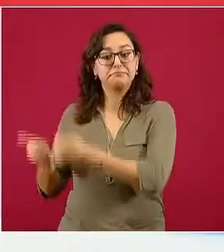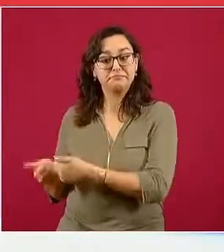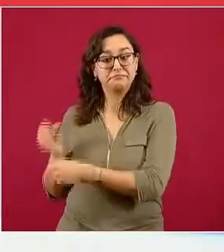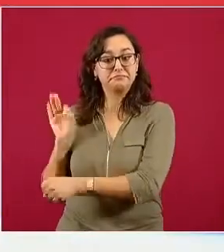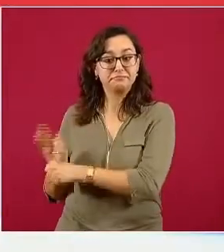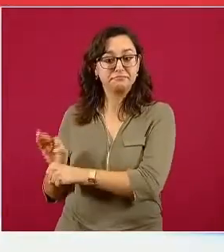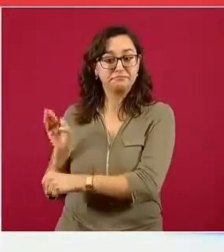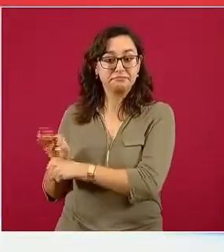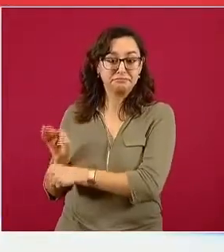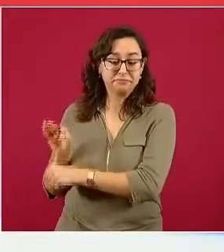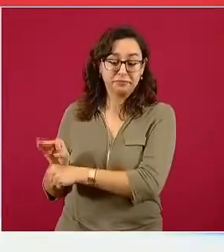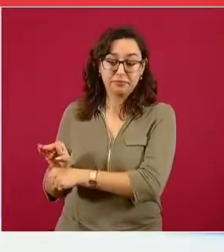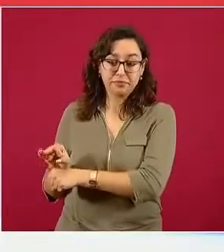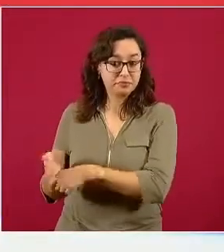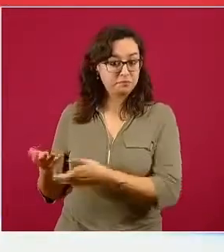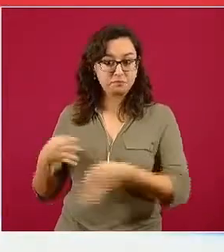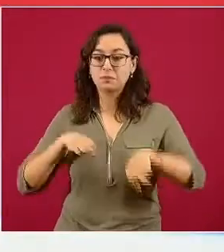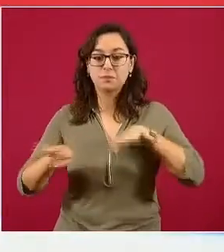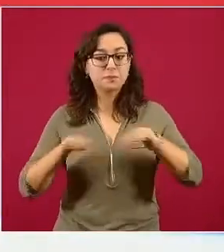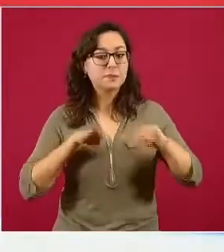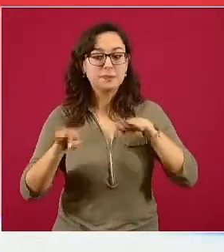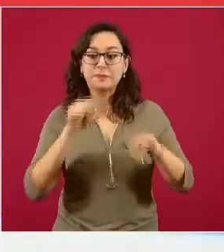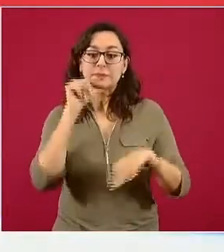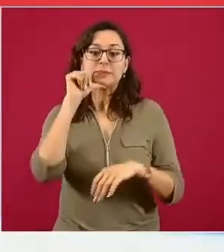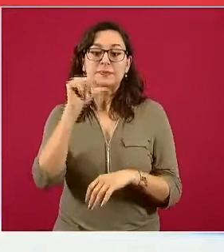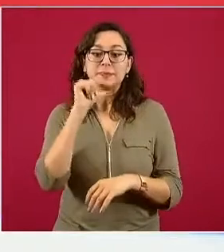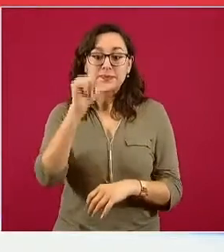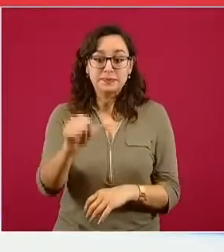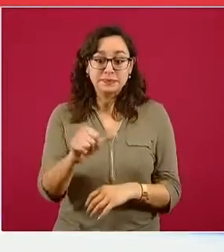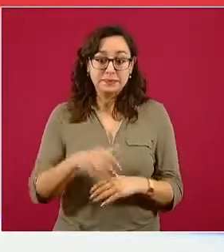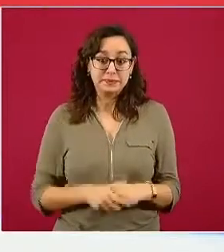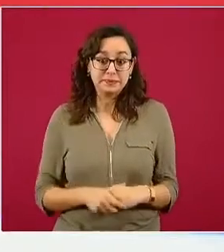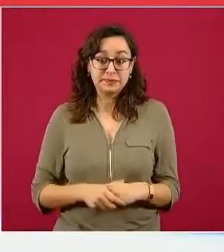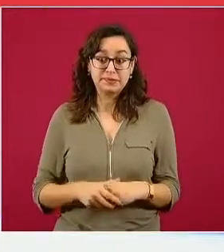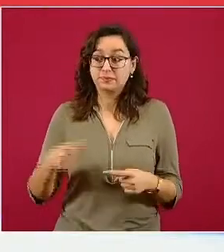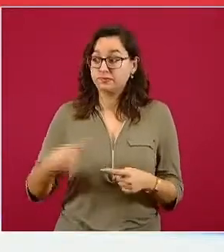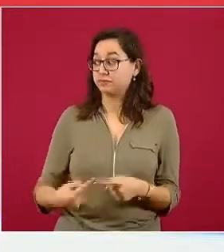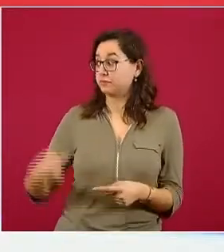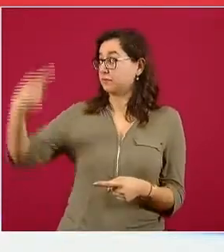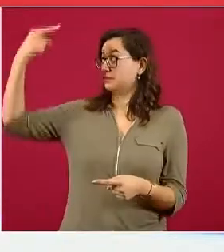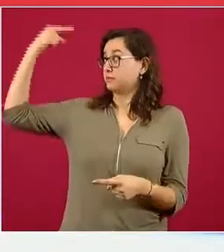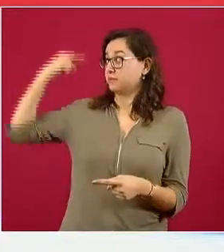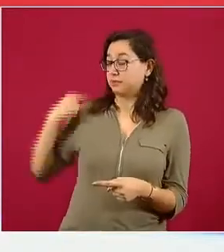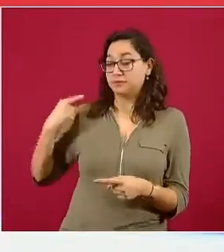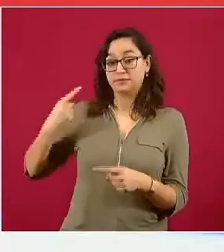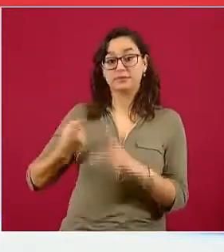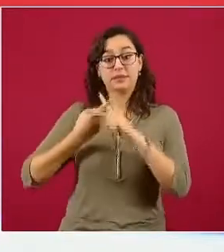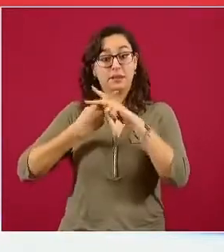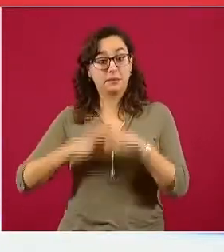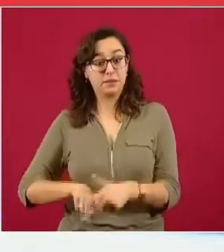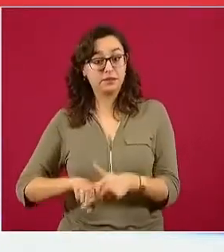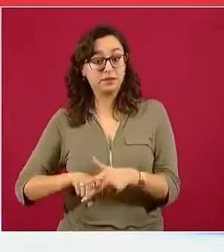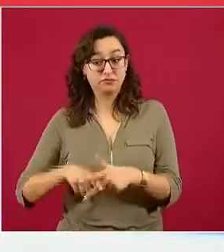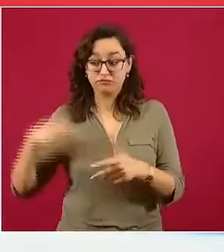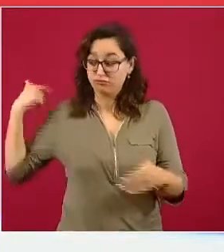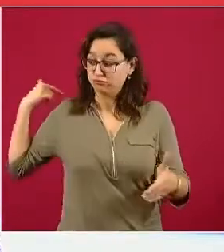casas, no está trabajando. Desde que empezó la Jornada Nacional de Sana Distancia